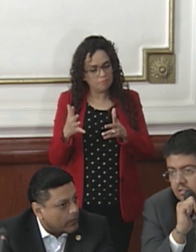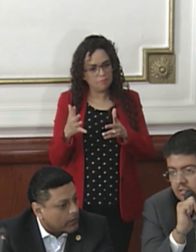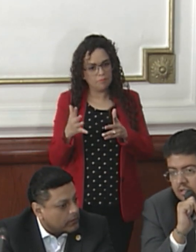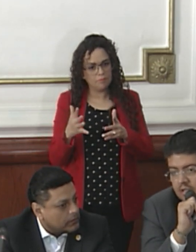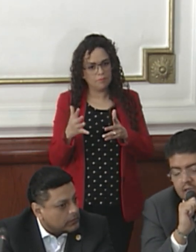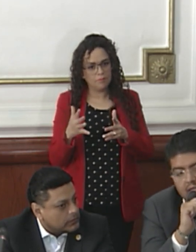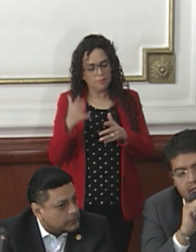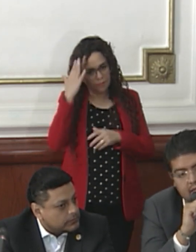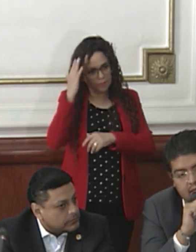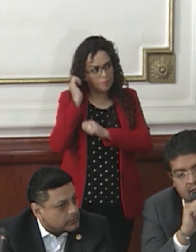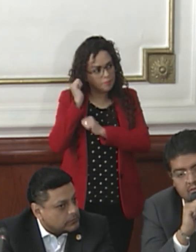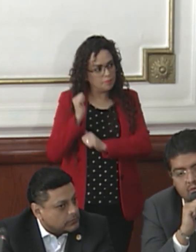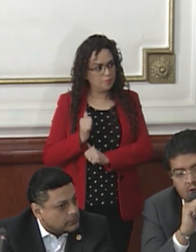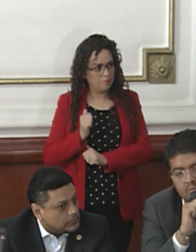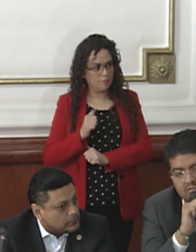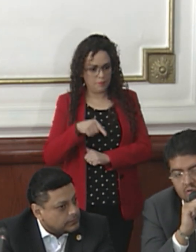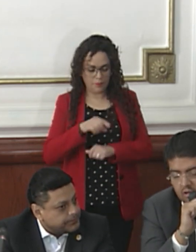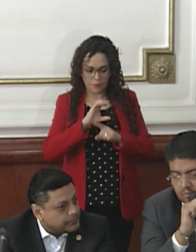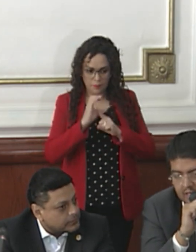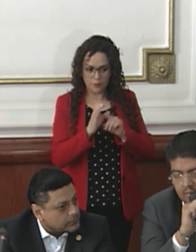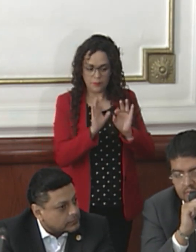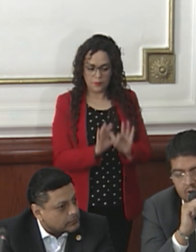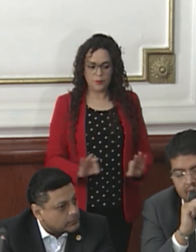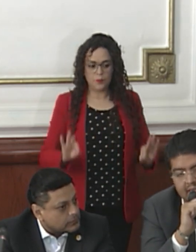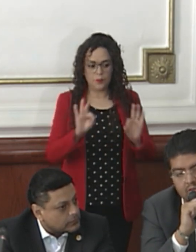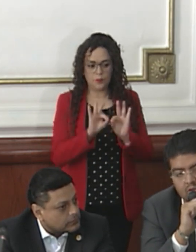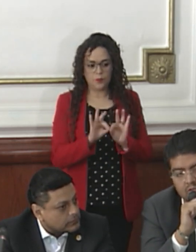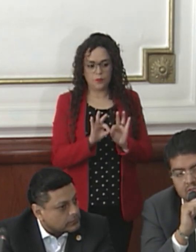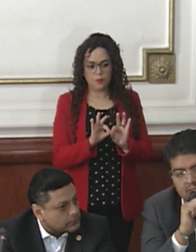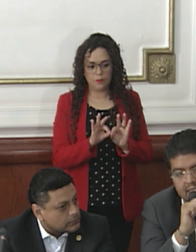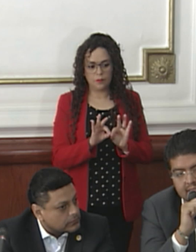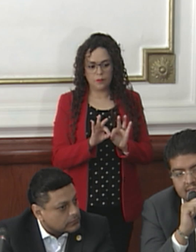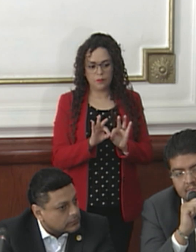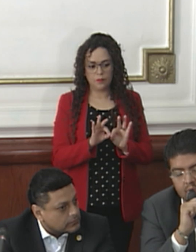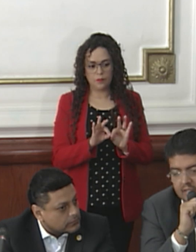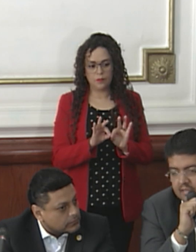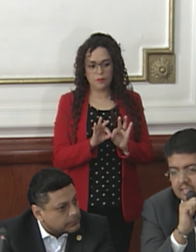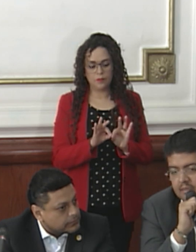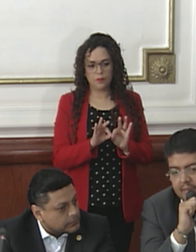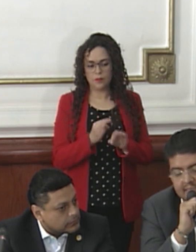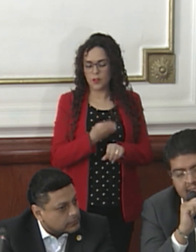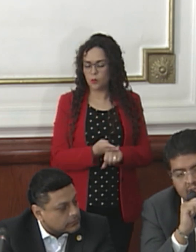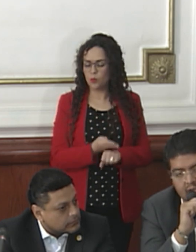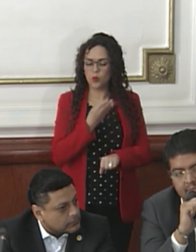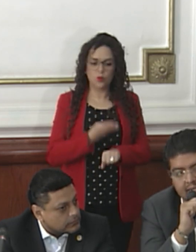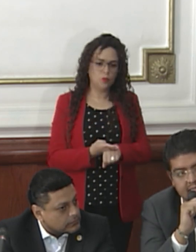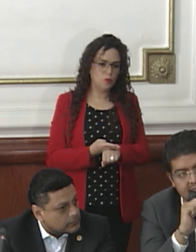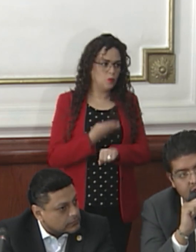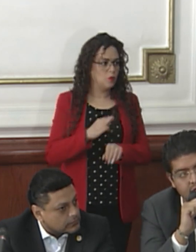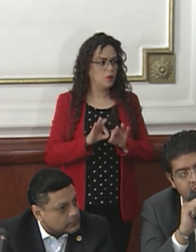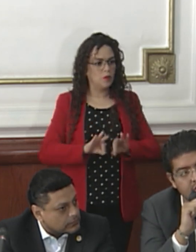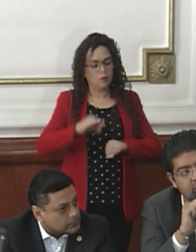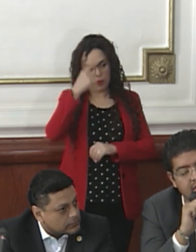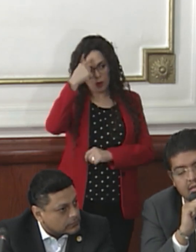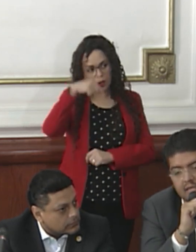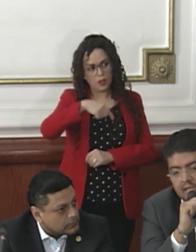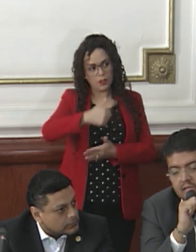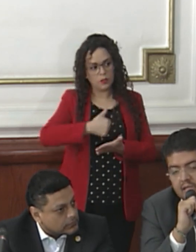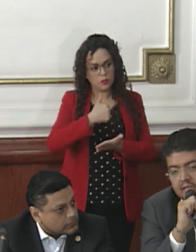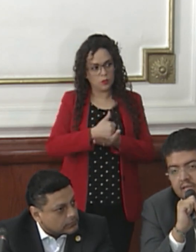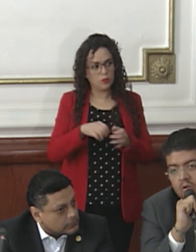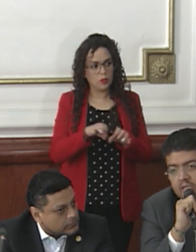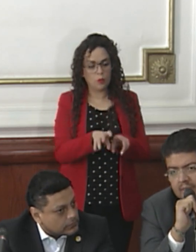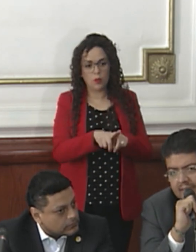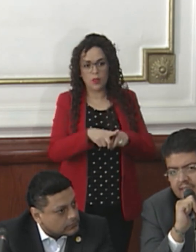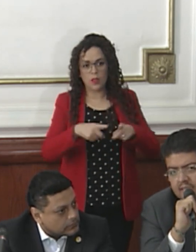comisión. Es una comisión que, como ya lo hemos comentado todos, es importantísima para esta ciudad, para el desarrollo